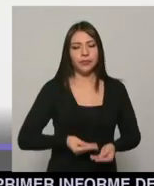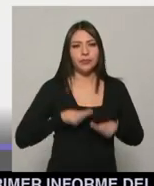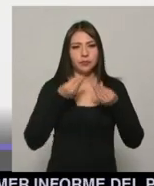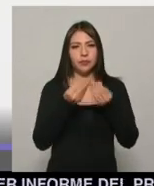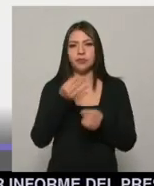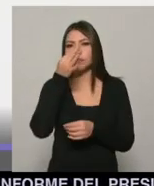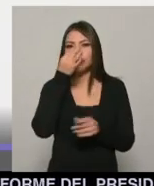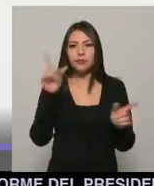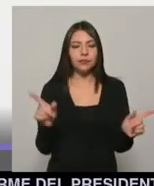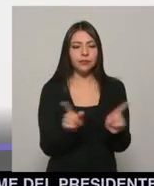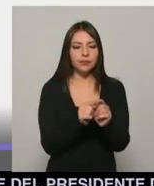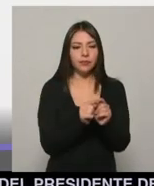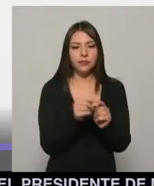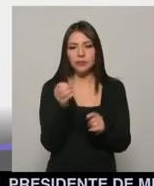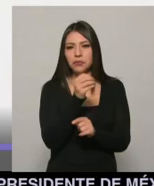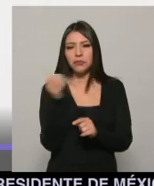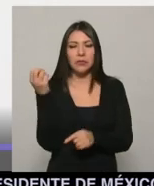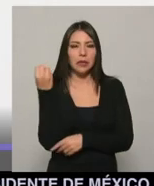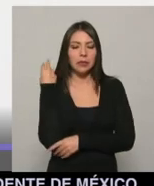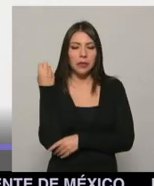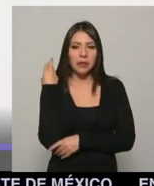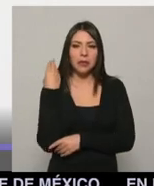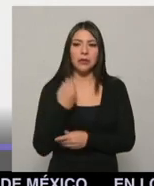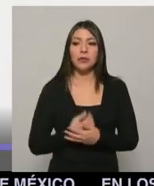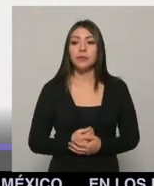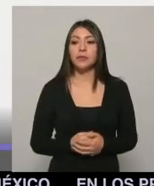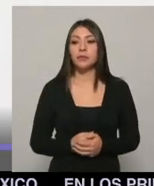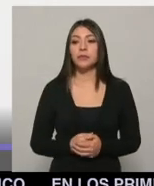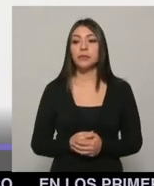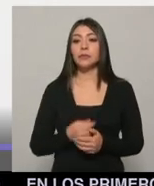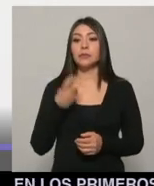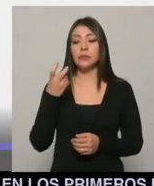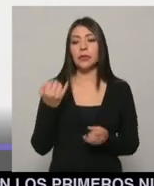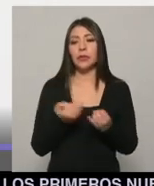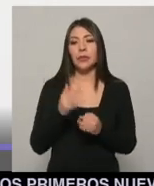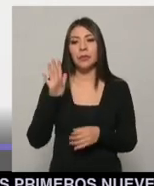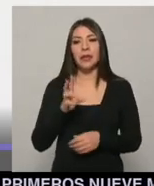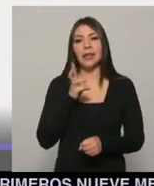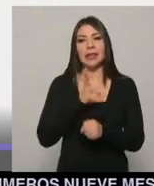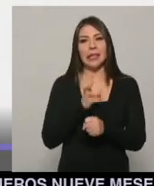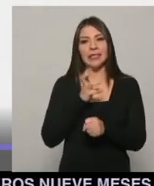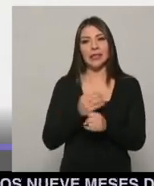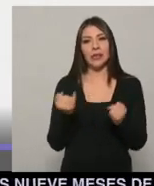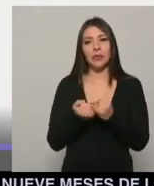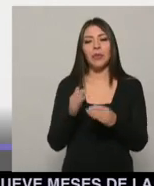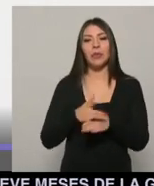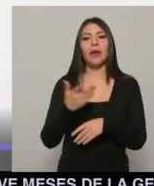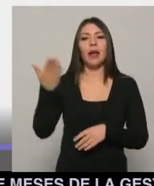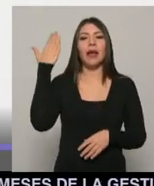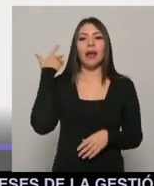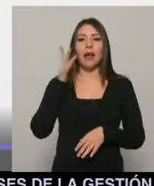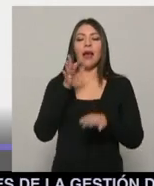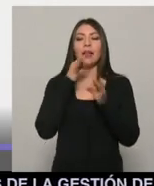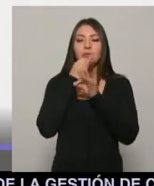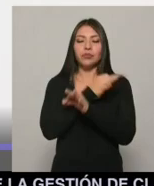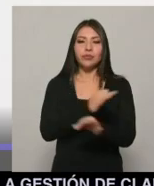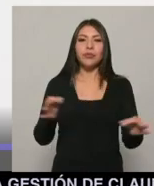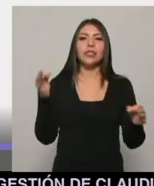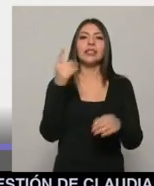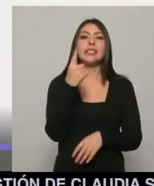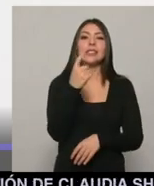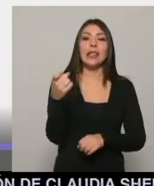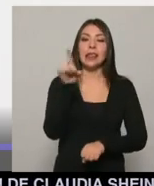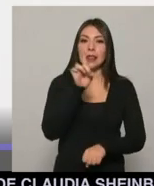muy corto, muy protocolario. Pues también podríamos decir que es el tercero para ella, porque ya presentó un informe también de 100